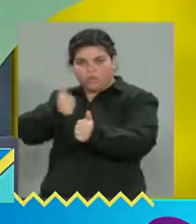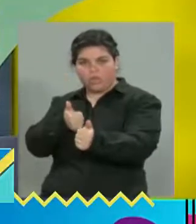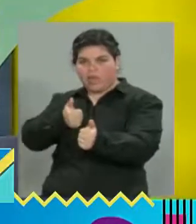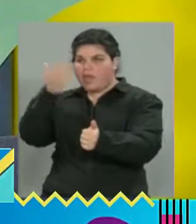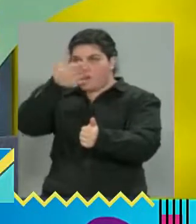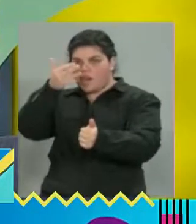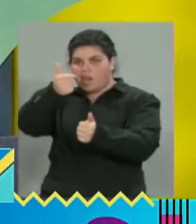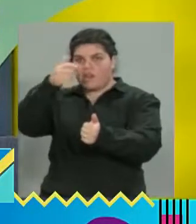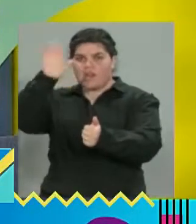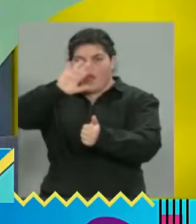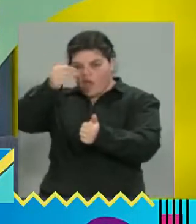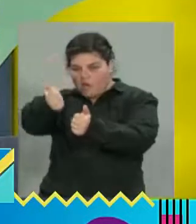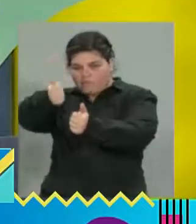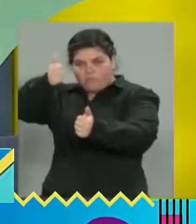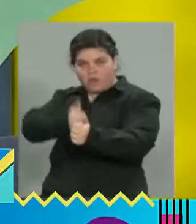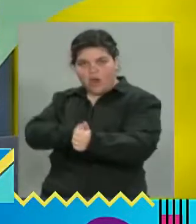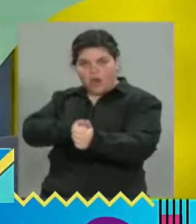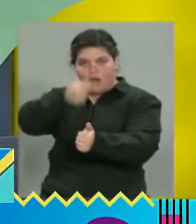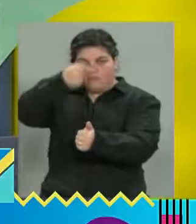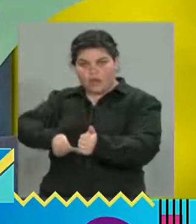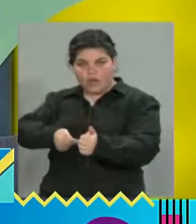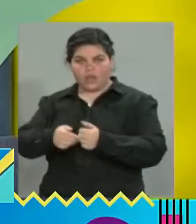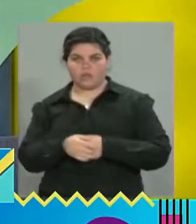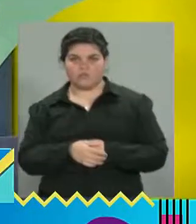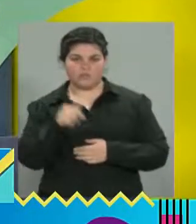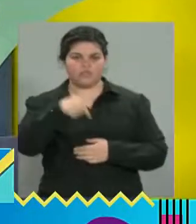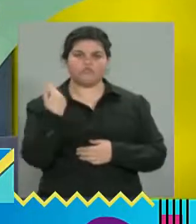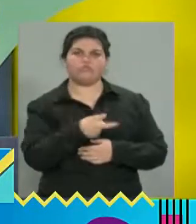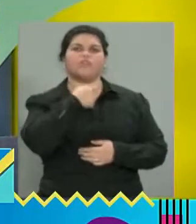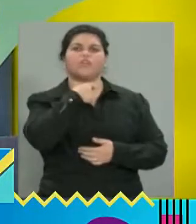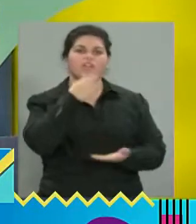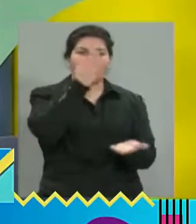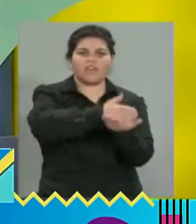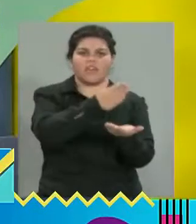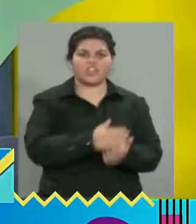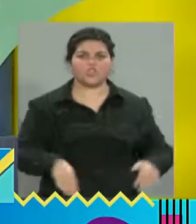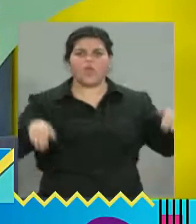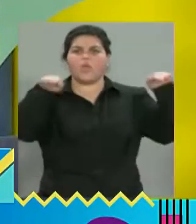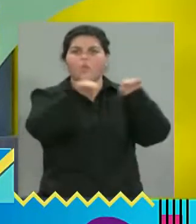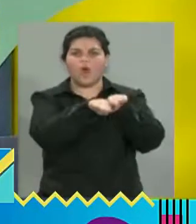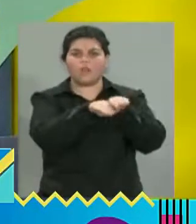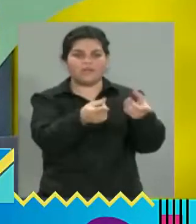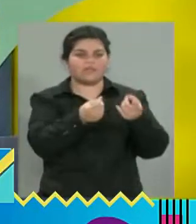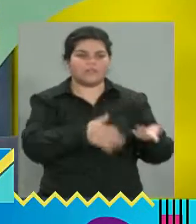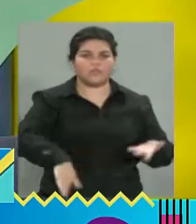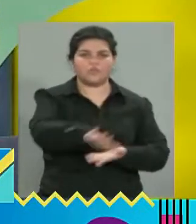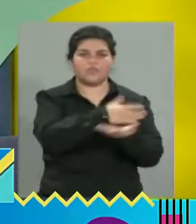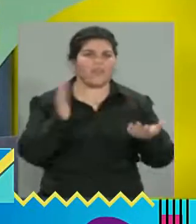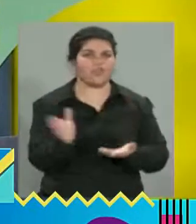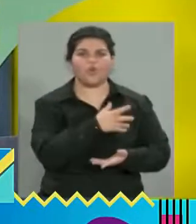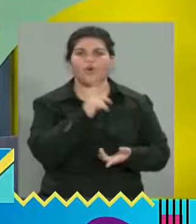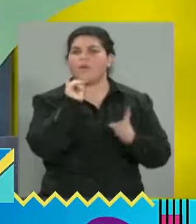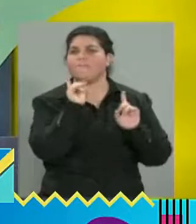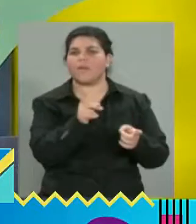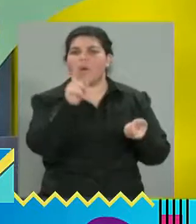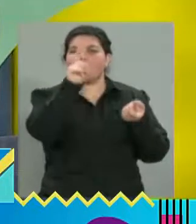nosotros hablábamos de derecho y de igualdad de derechos, el derecho tenía que ser con el mismo nombre para toda la sociedad. Por eso el lema